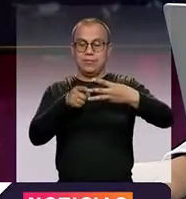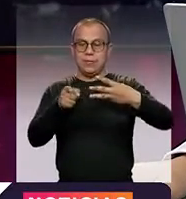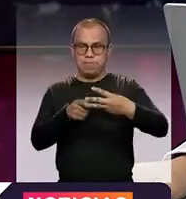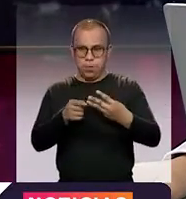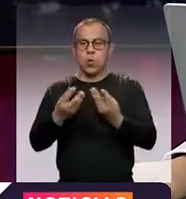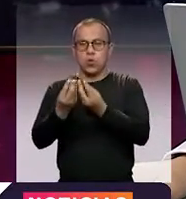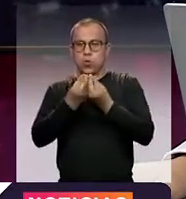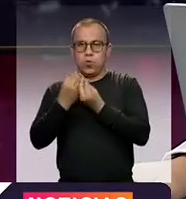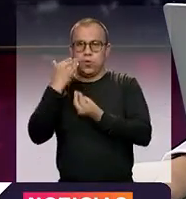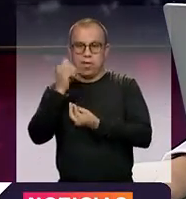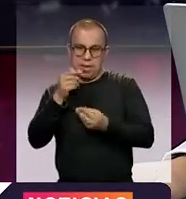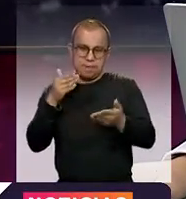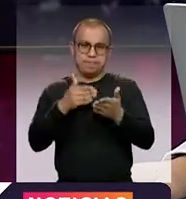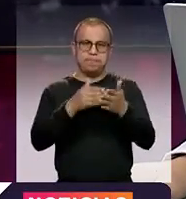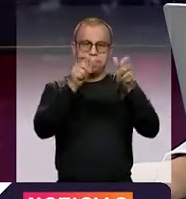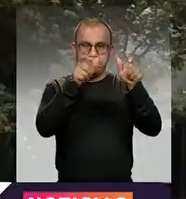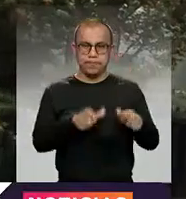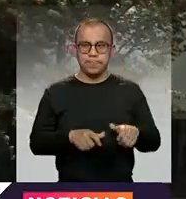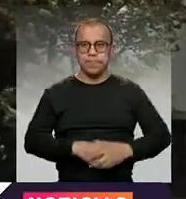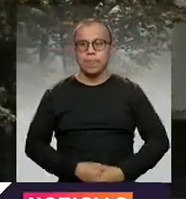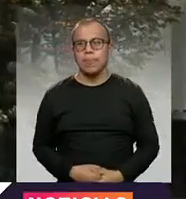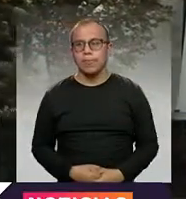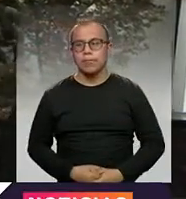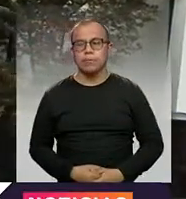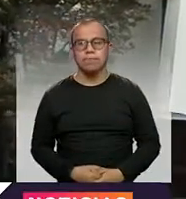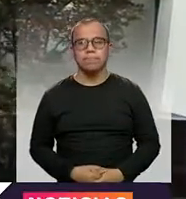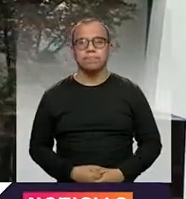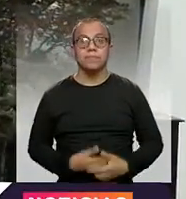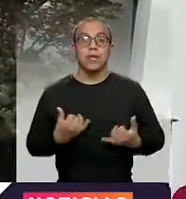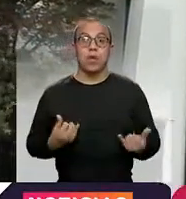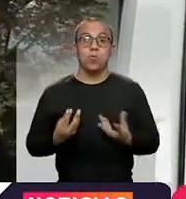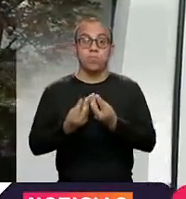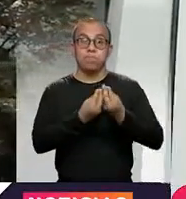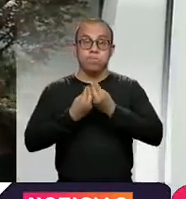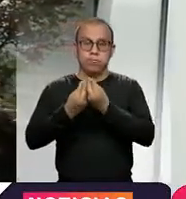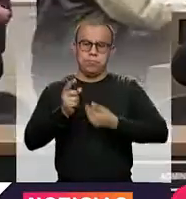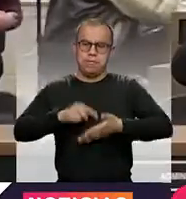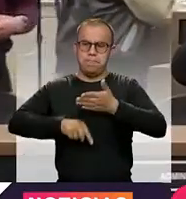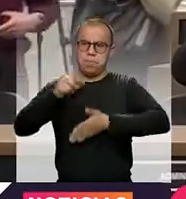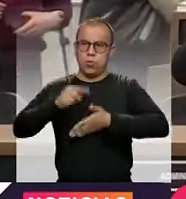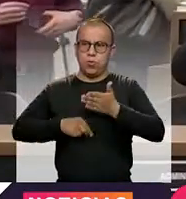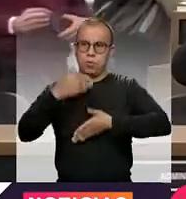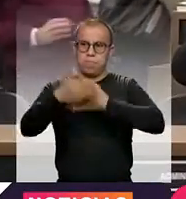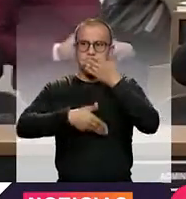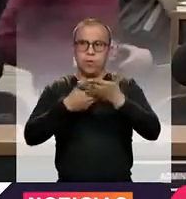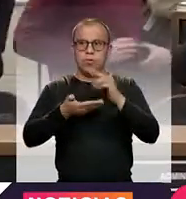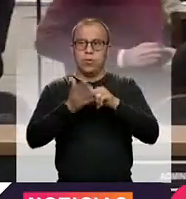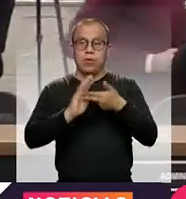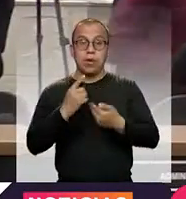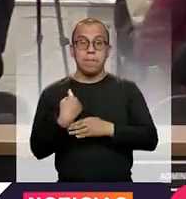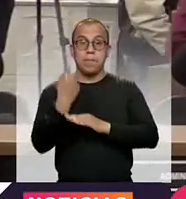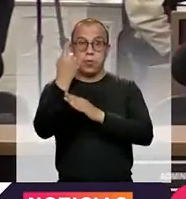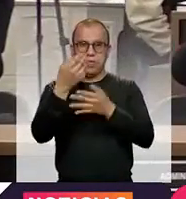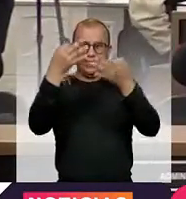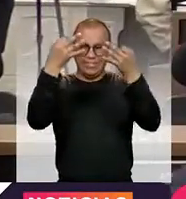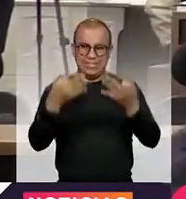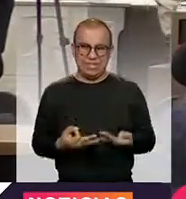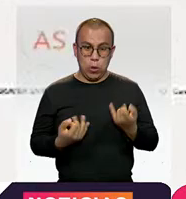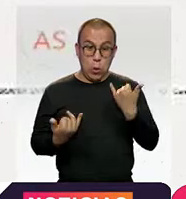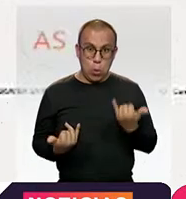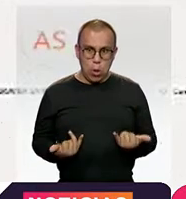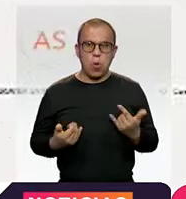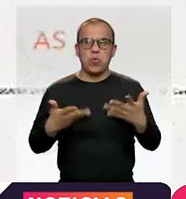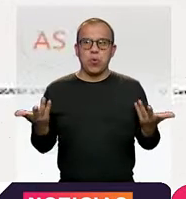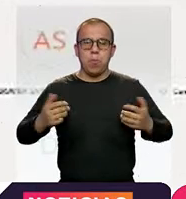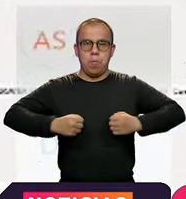Susana Muhammad en este sentido. Los concejales firmantes de la moción de censura consideran que la política de seguridad que se está